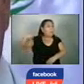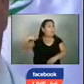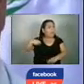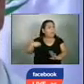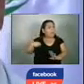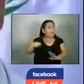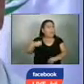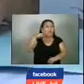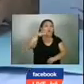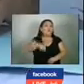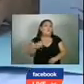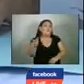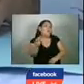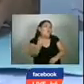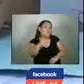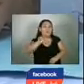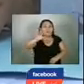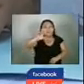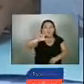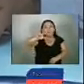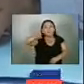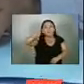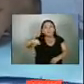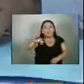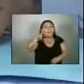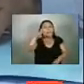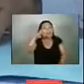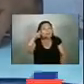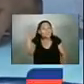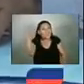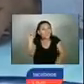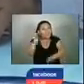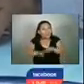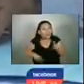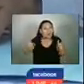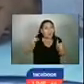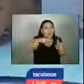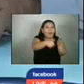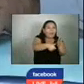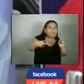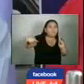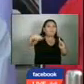actual sueldo es de 3.200 dólares.